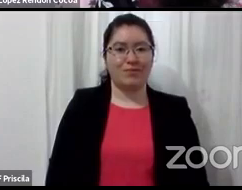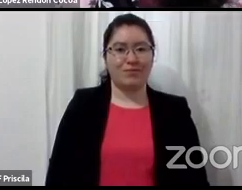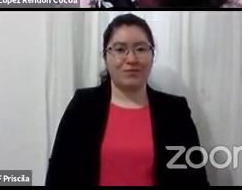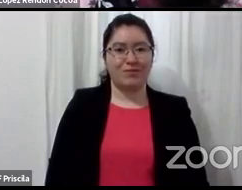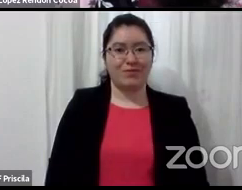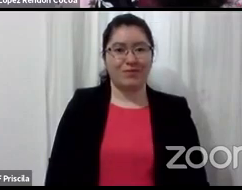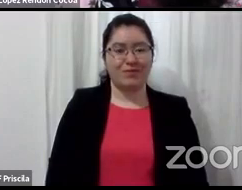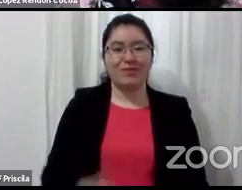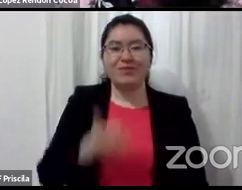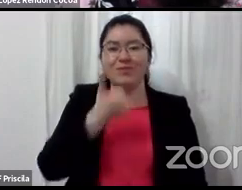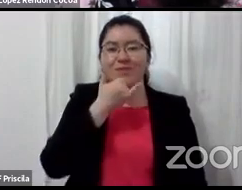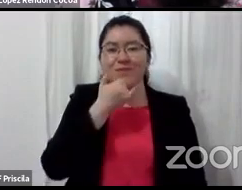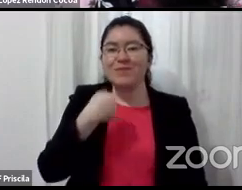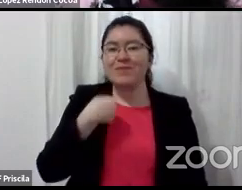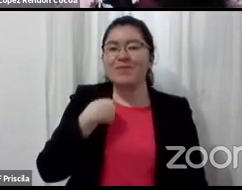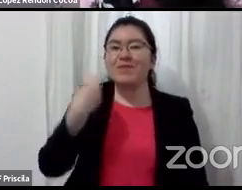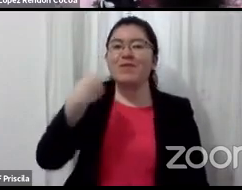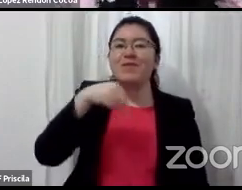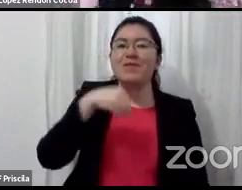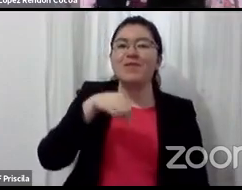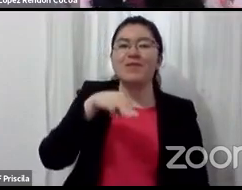Soy Malú.